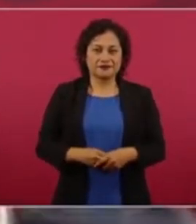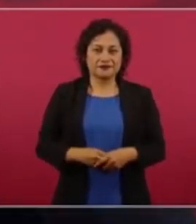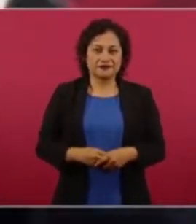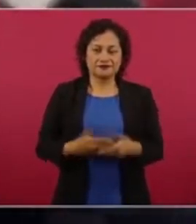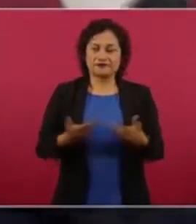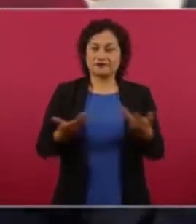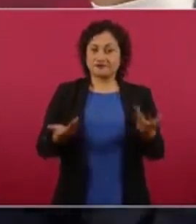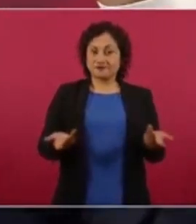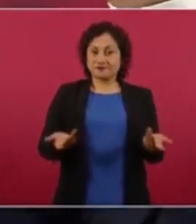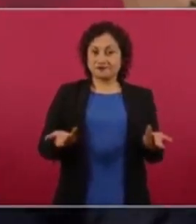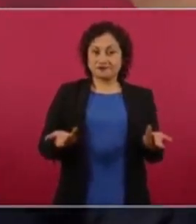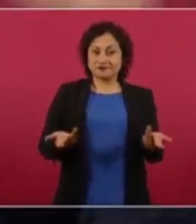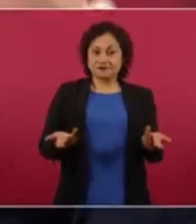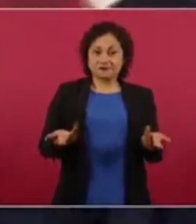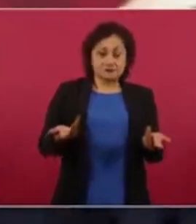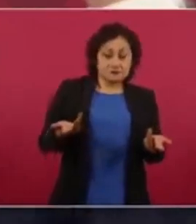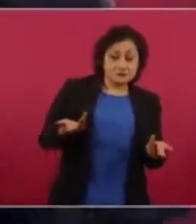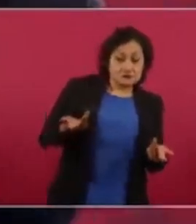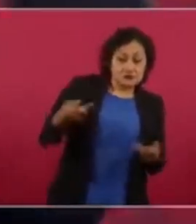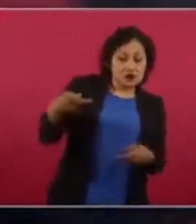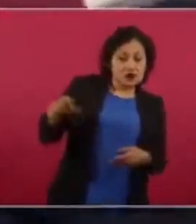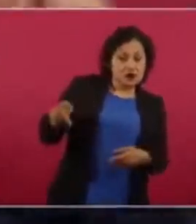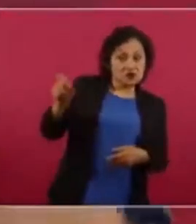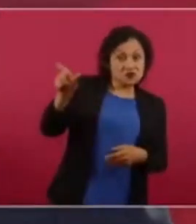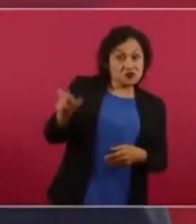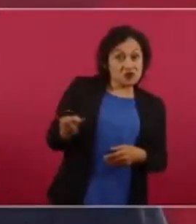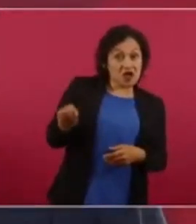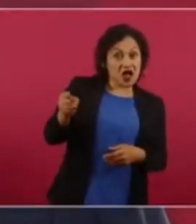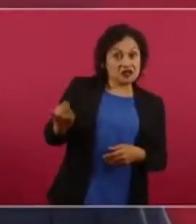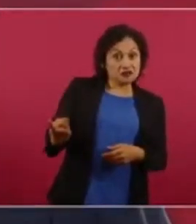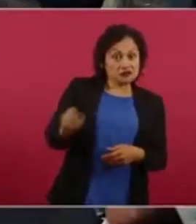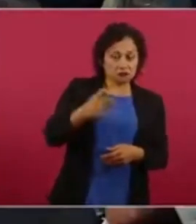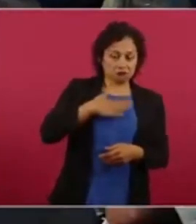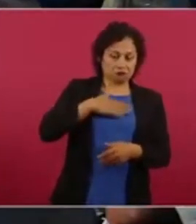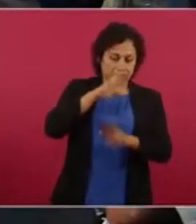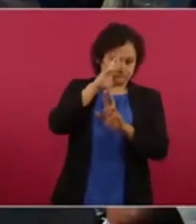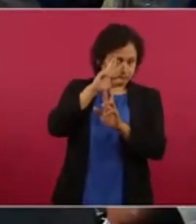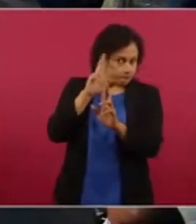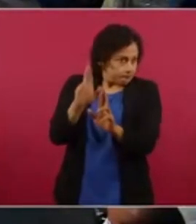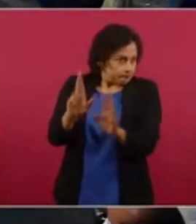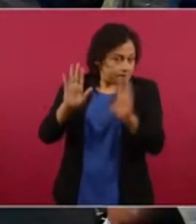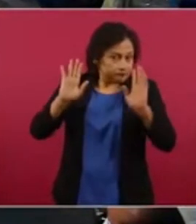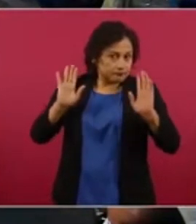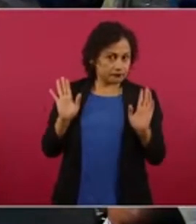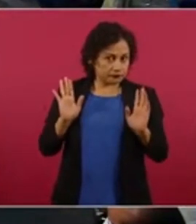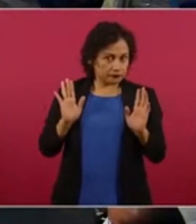Y bueno, pues yo los respeto, pero yo no quiero ser como ellos.